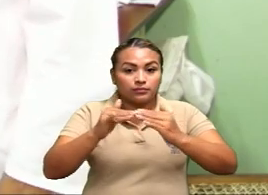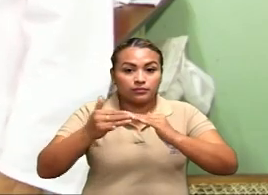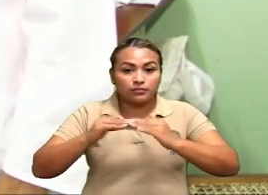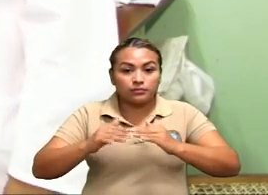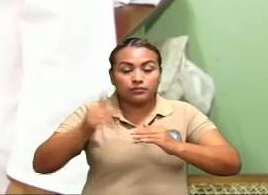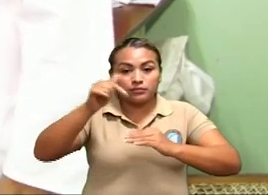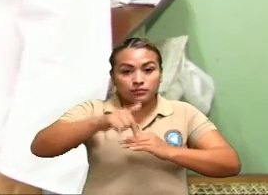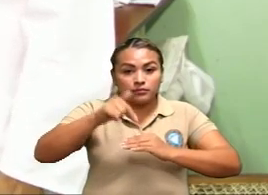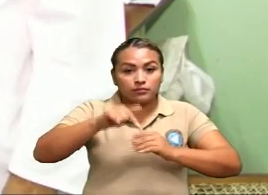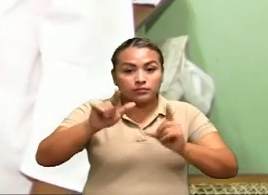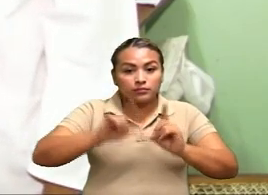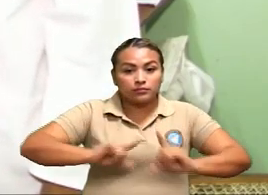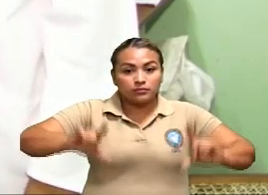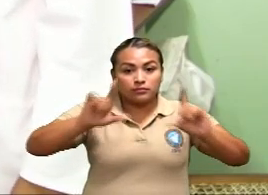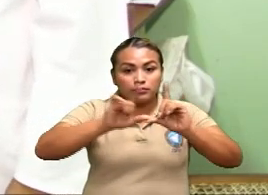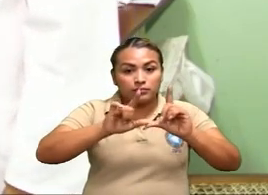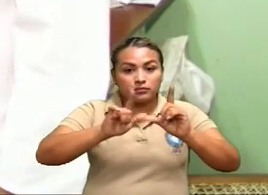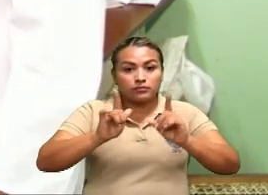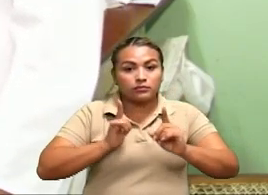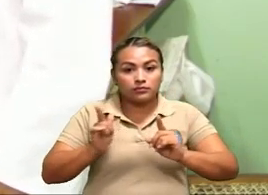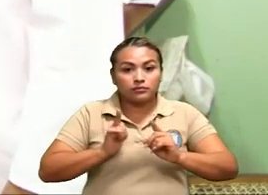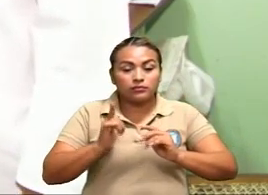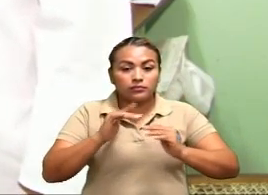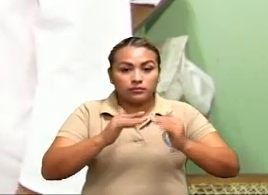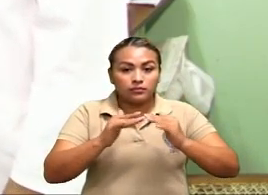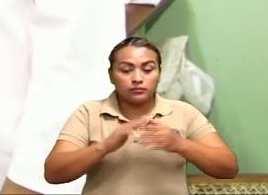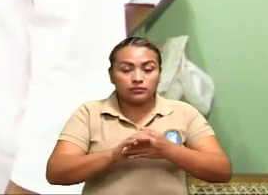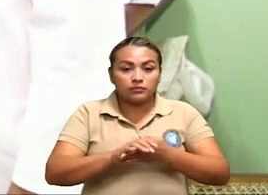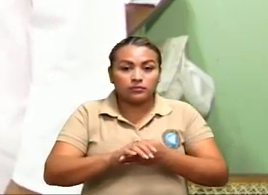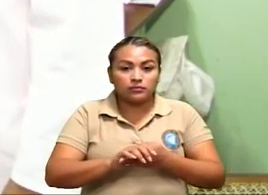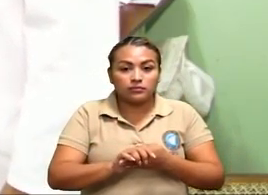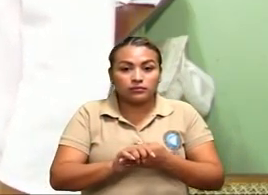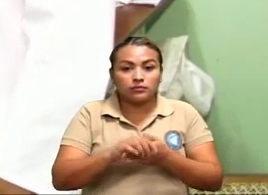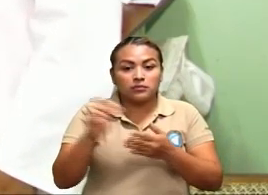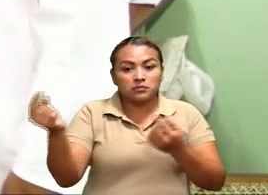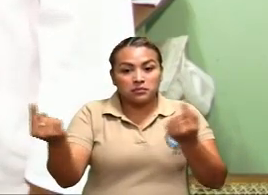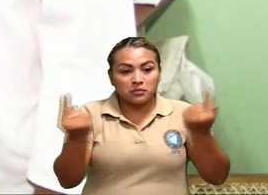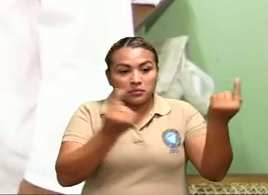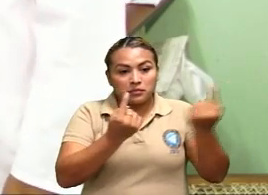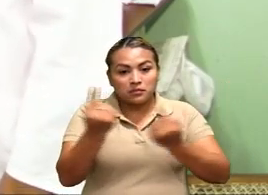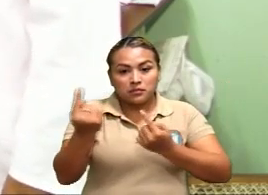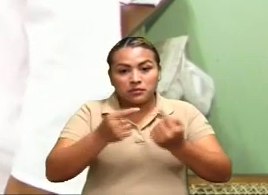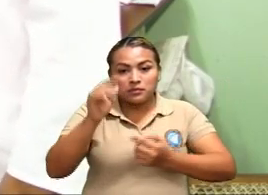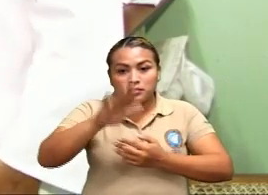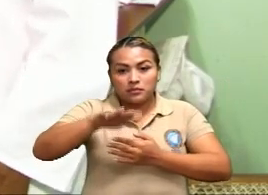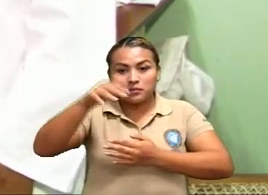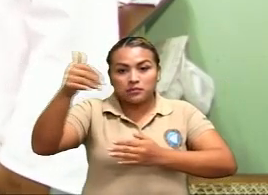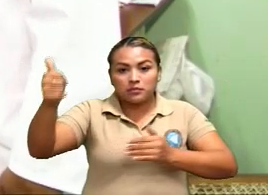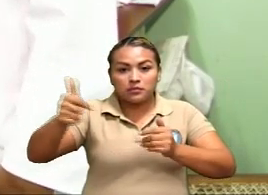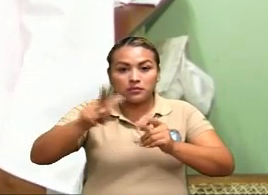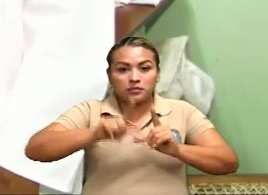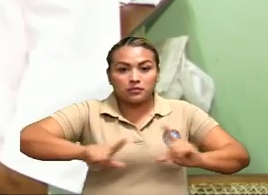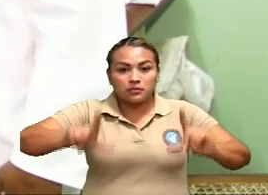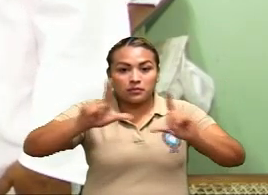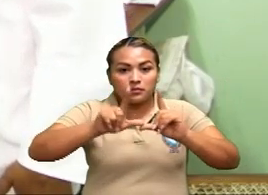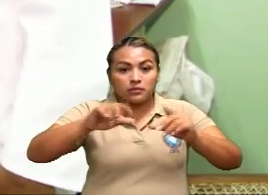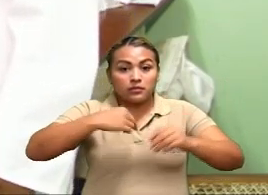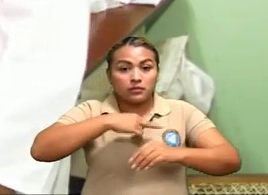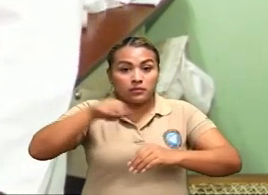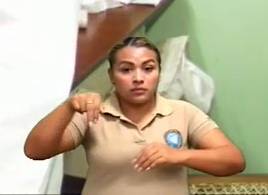la sede se cubren los barrios que no tienen puesto. Vienen todos los pacientes de todos los barrios que no tienen puesto y